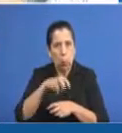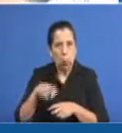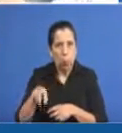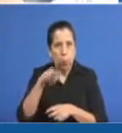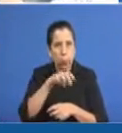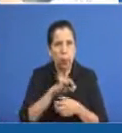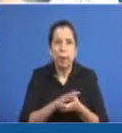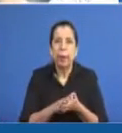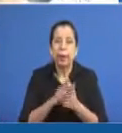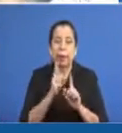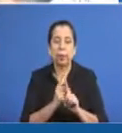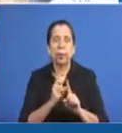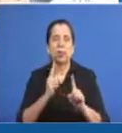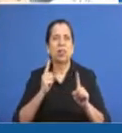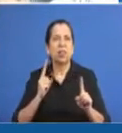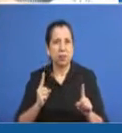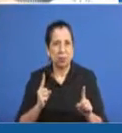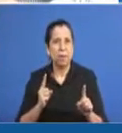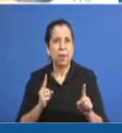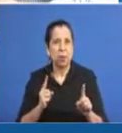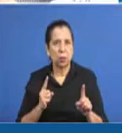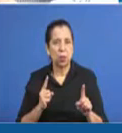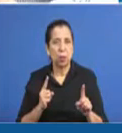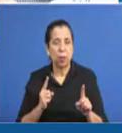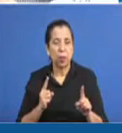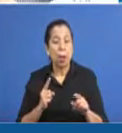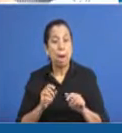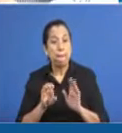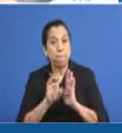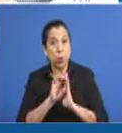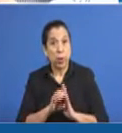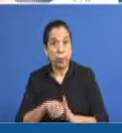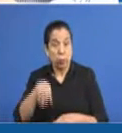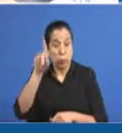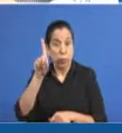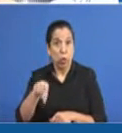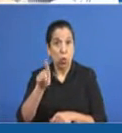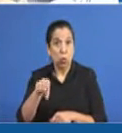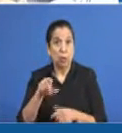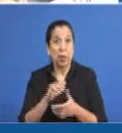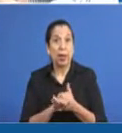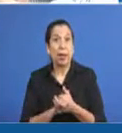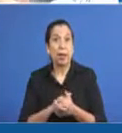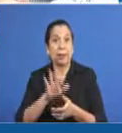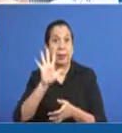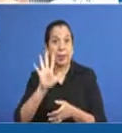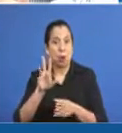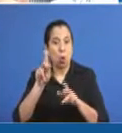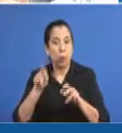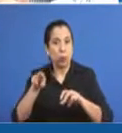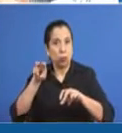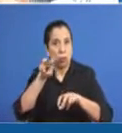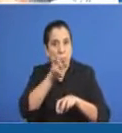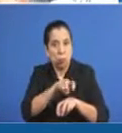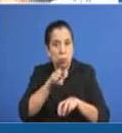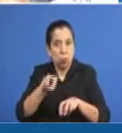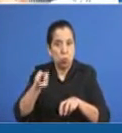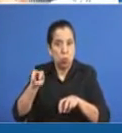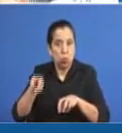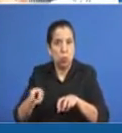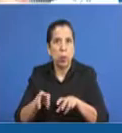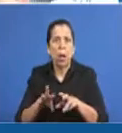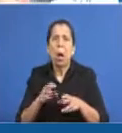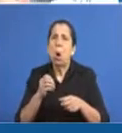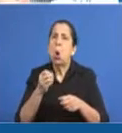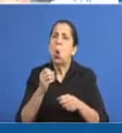de distanciamiento físico? Porque, digamos, en un taxi en el que caben 5 personas, seguramente un conductor de taxi